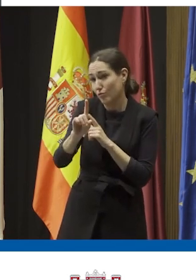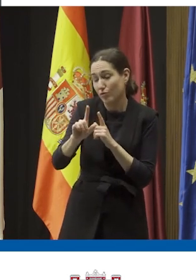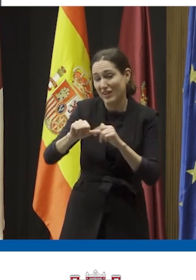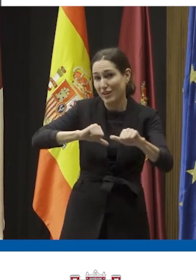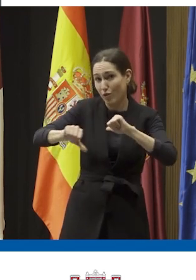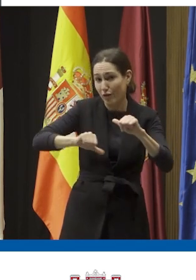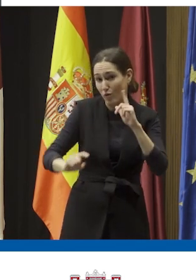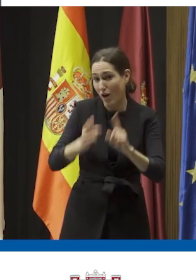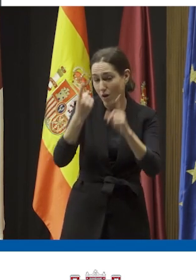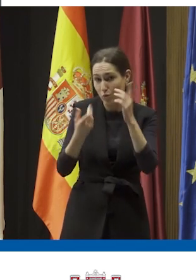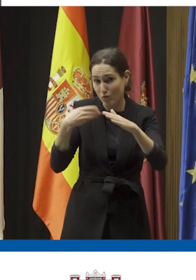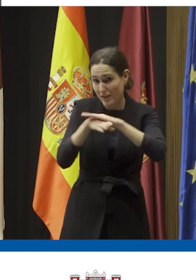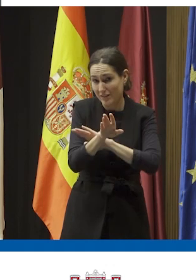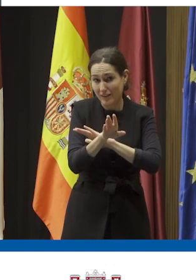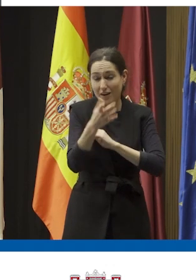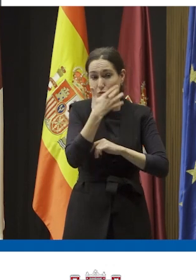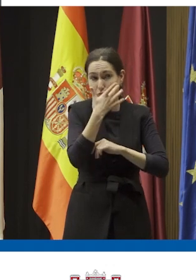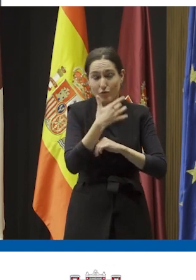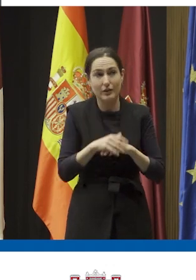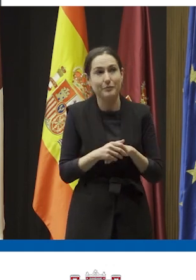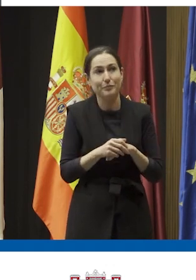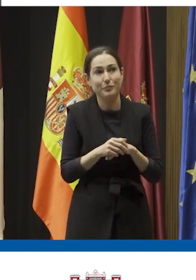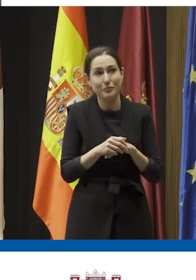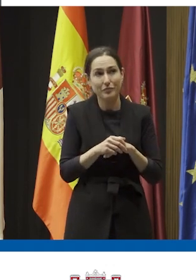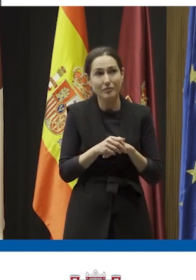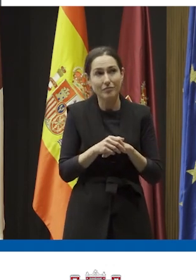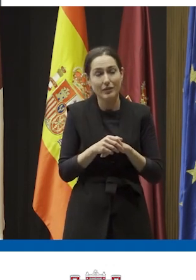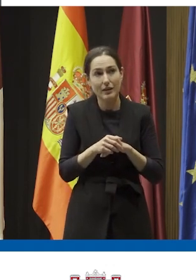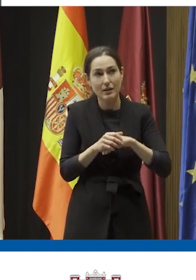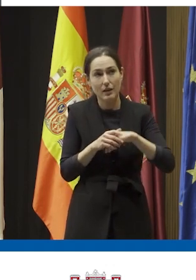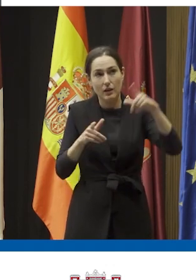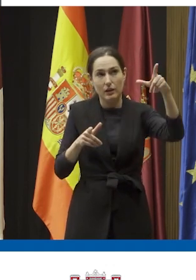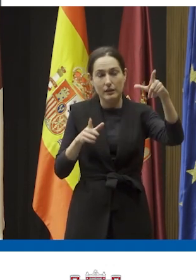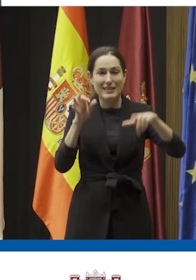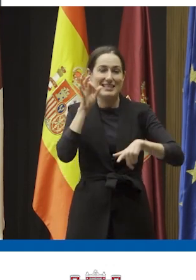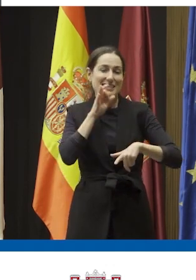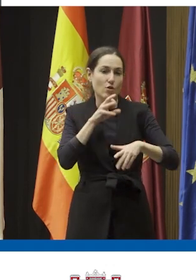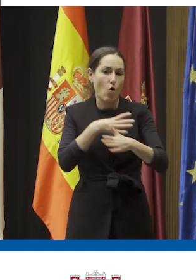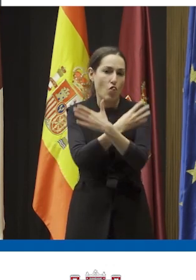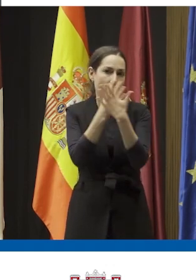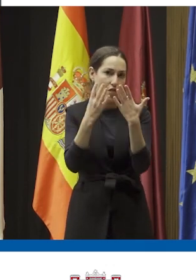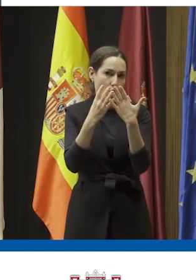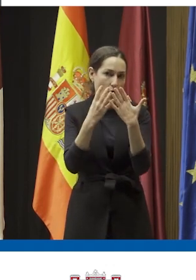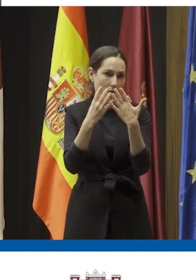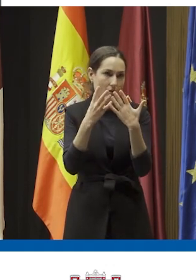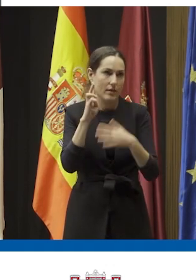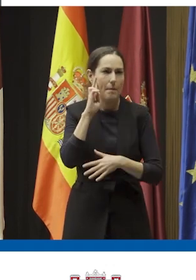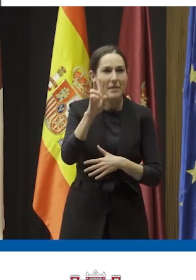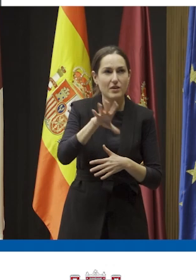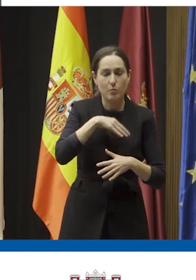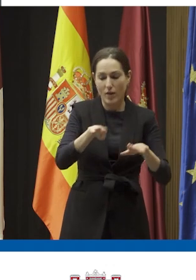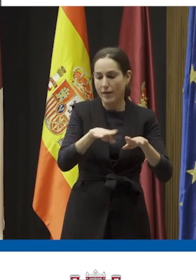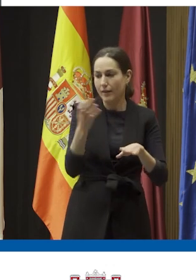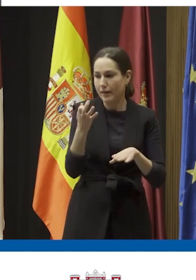los quirófanos actuales, claro, de alguna forma. Es un quirófano de finales del siglo XIX, en el cual se reconoce una